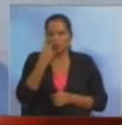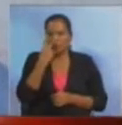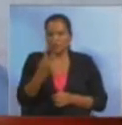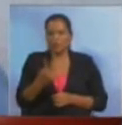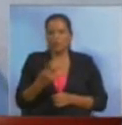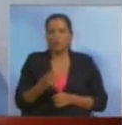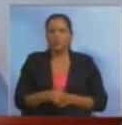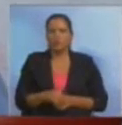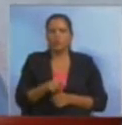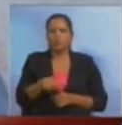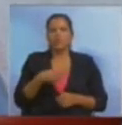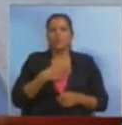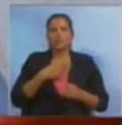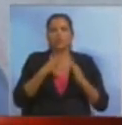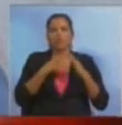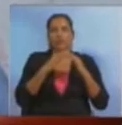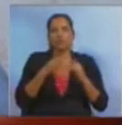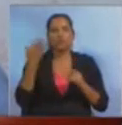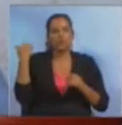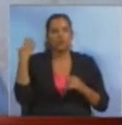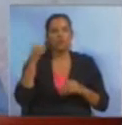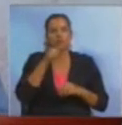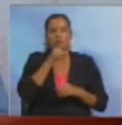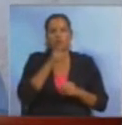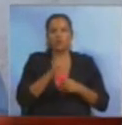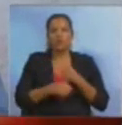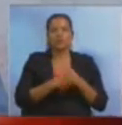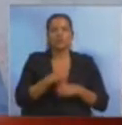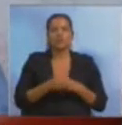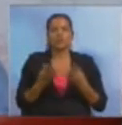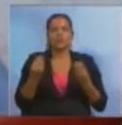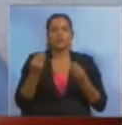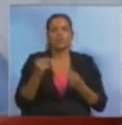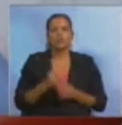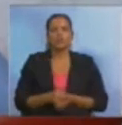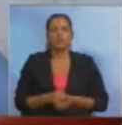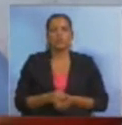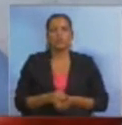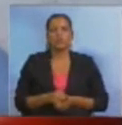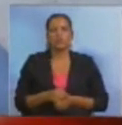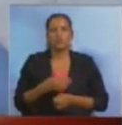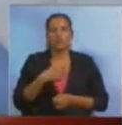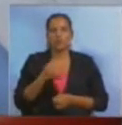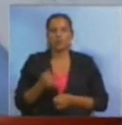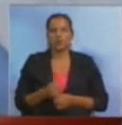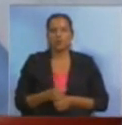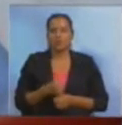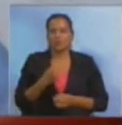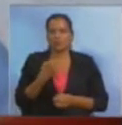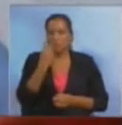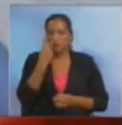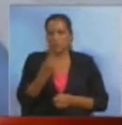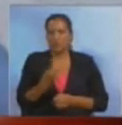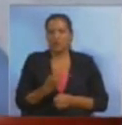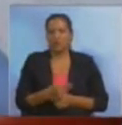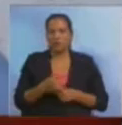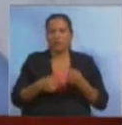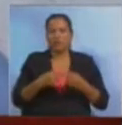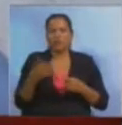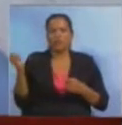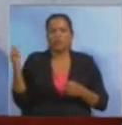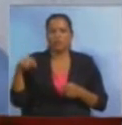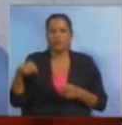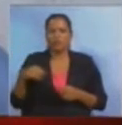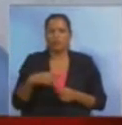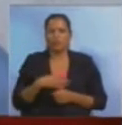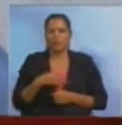los cimientos allí de mi propiedad, que es una casa antigua de madera, están a la vista ya, cuando ellos no